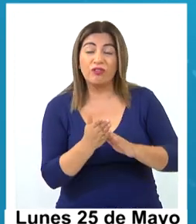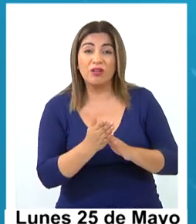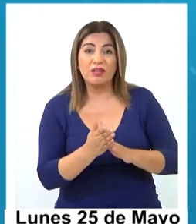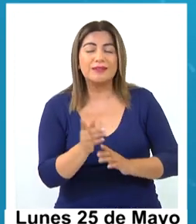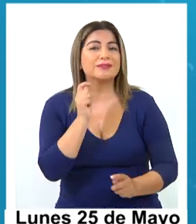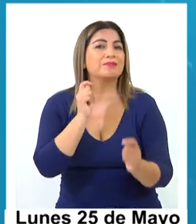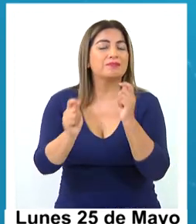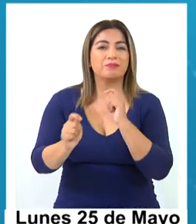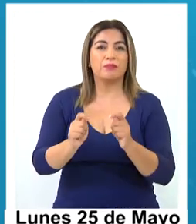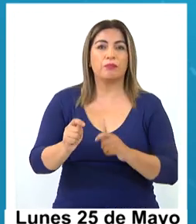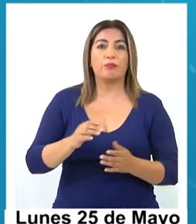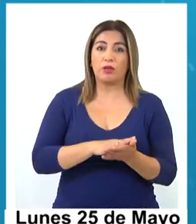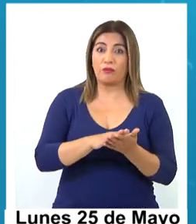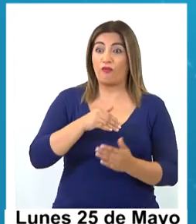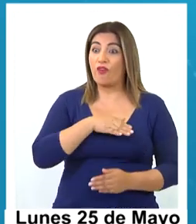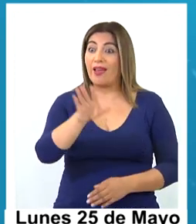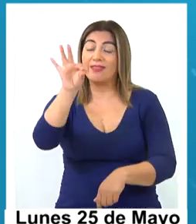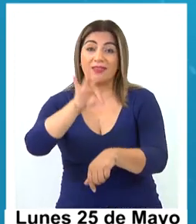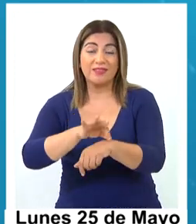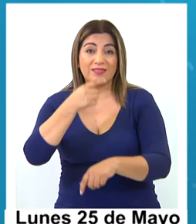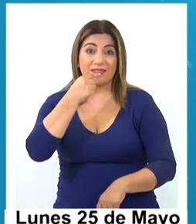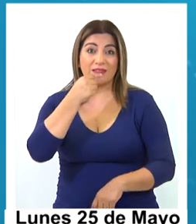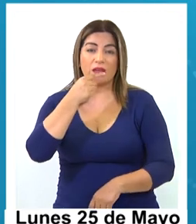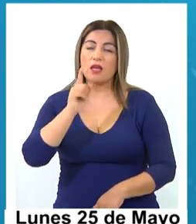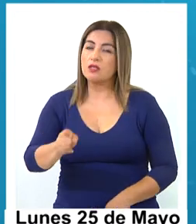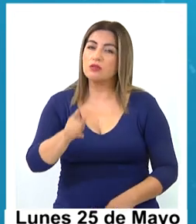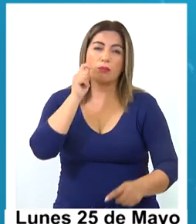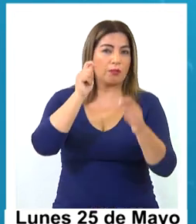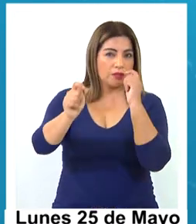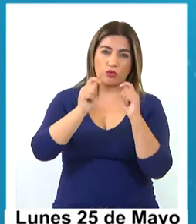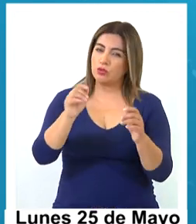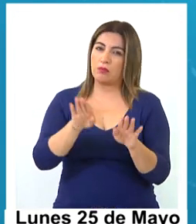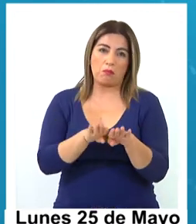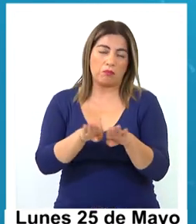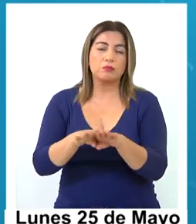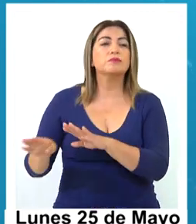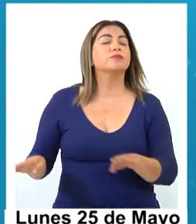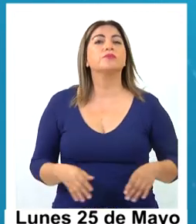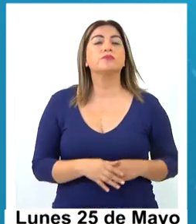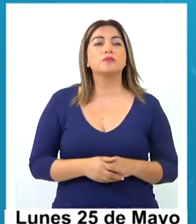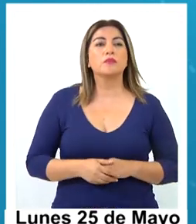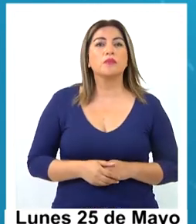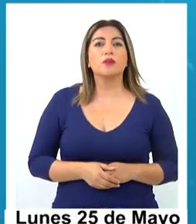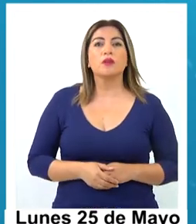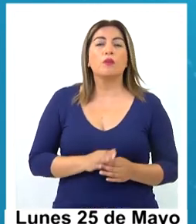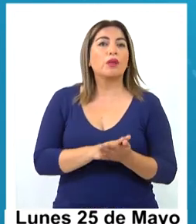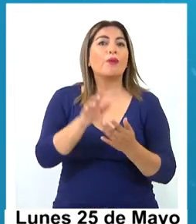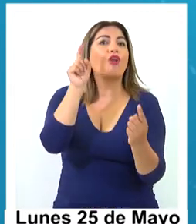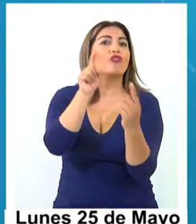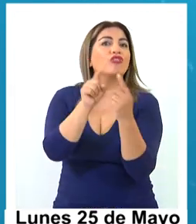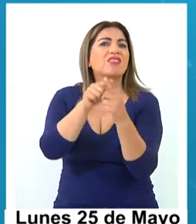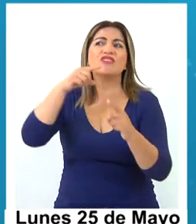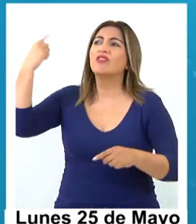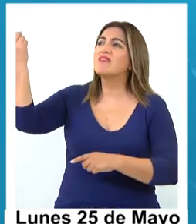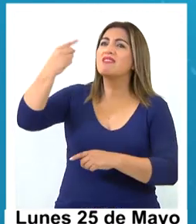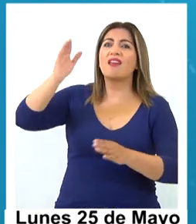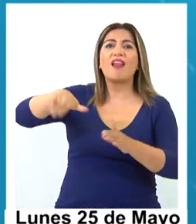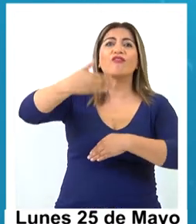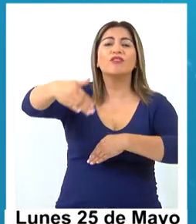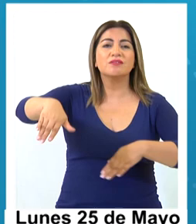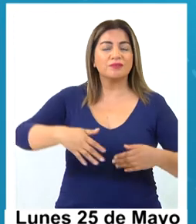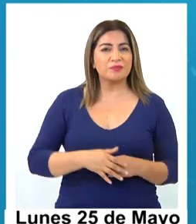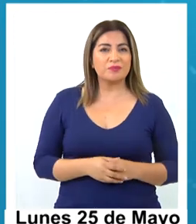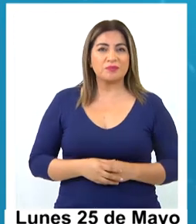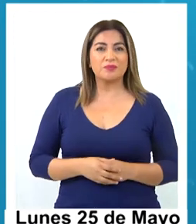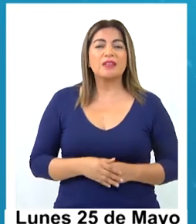riesgo no porque el este día dentista específicamente sino que el salir el contacto integral